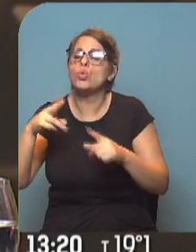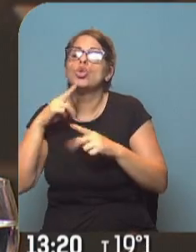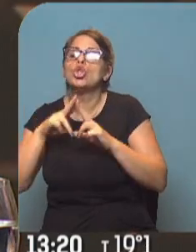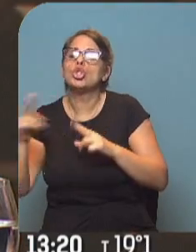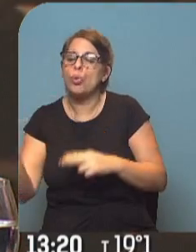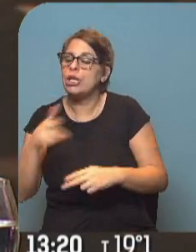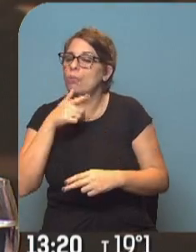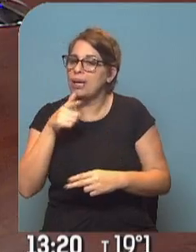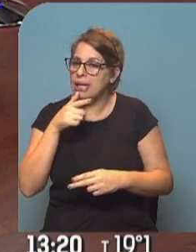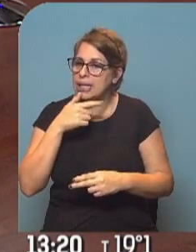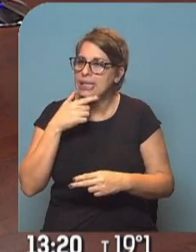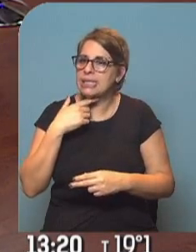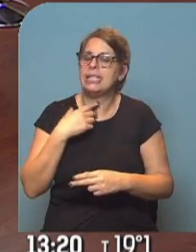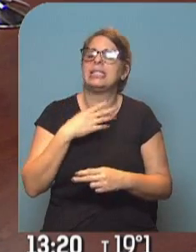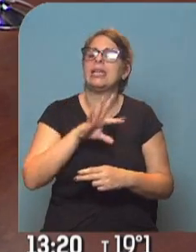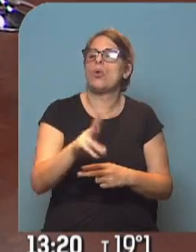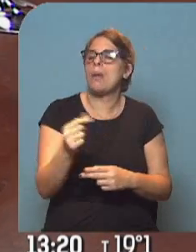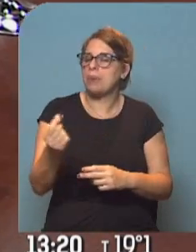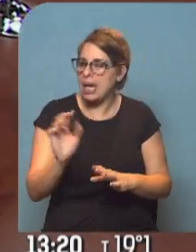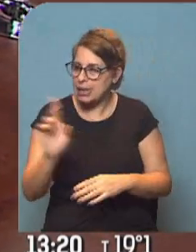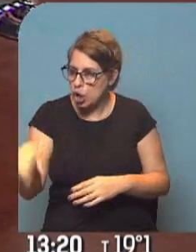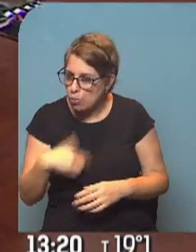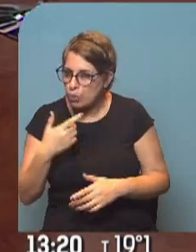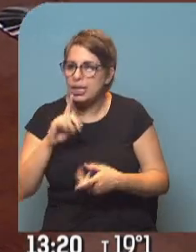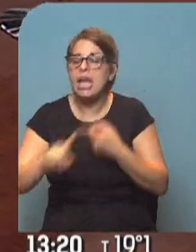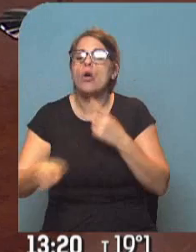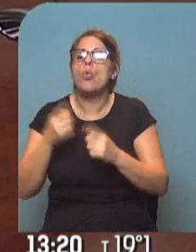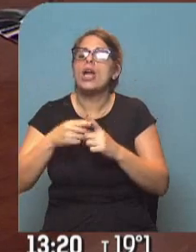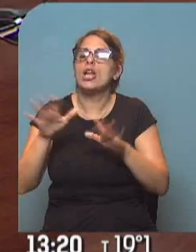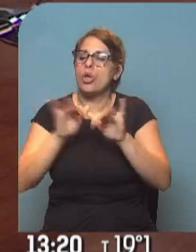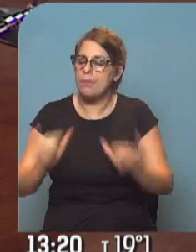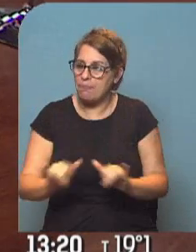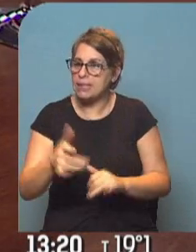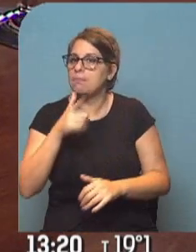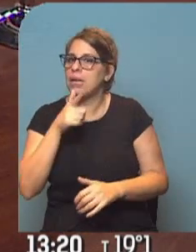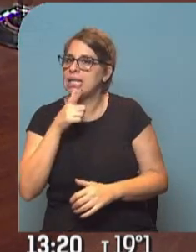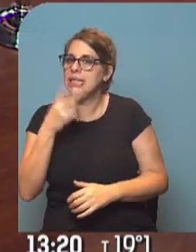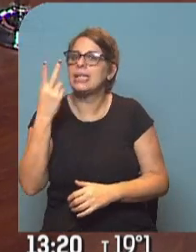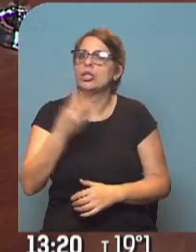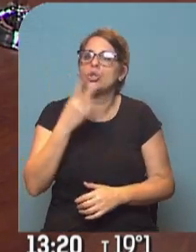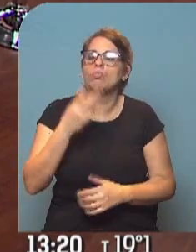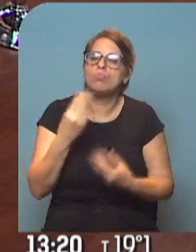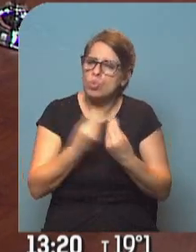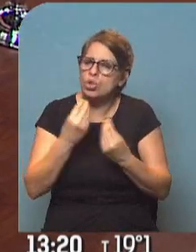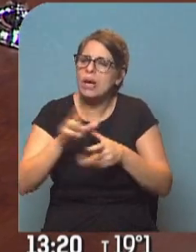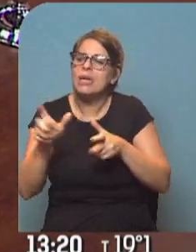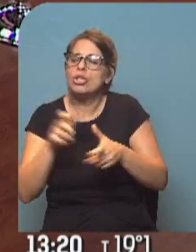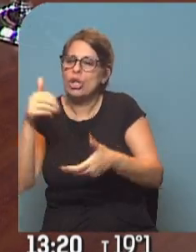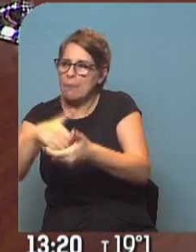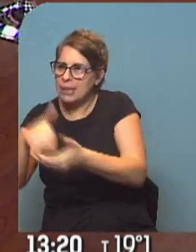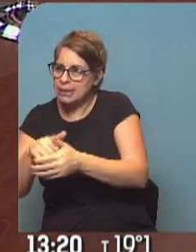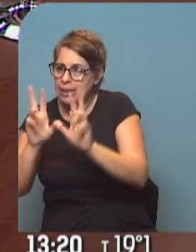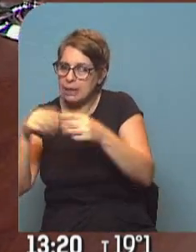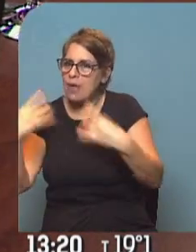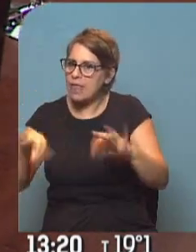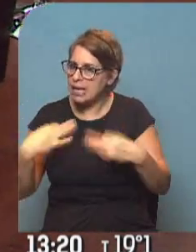estaría quedándose con dinero que tiene que ver con los acuerdos de paz. Es decir, habría 12 intermediarios, es un tema bastante complejo,